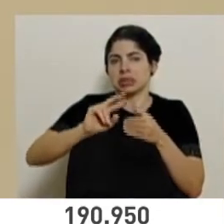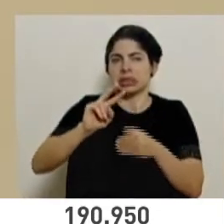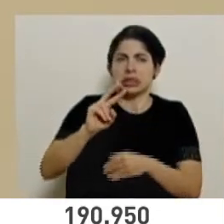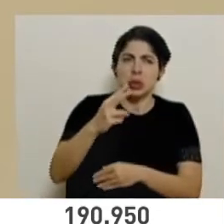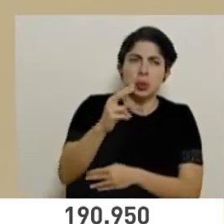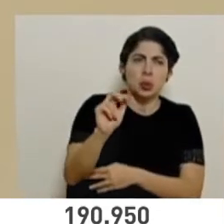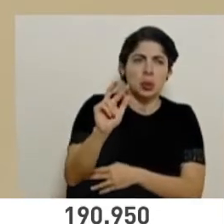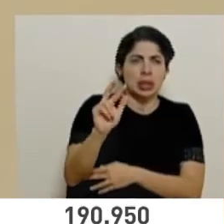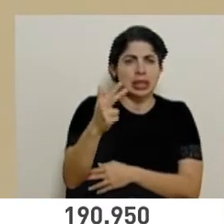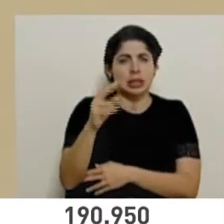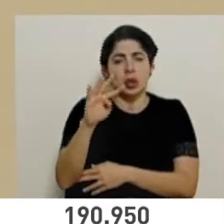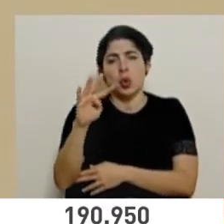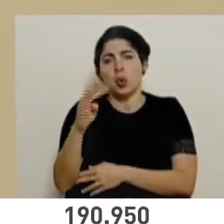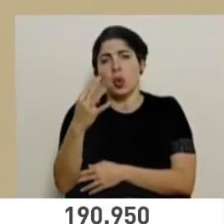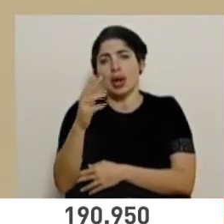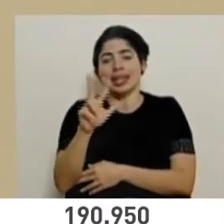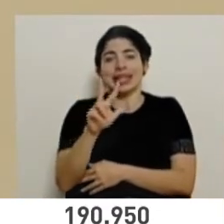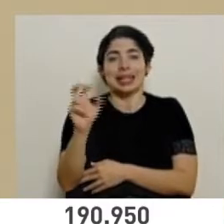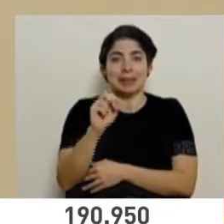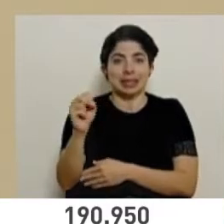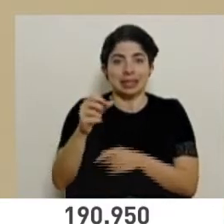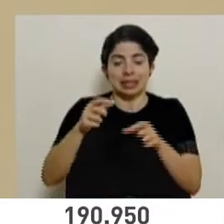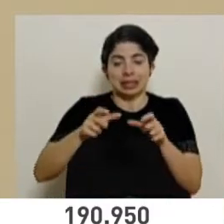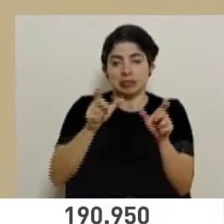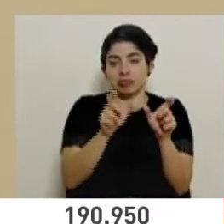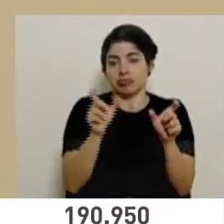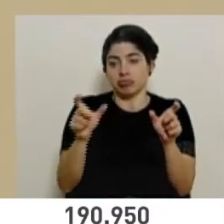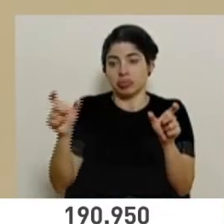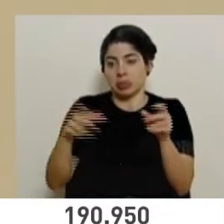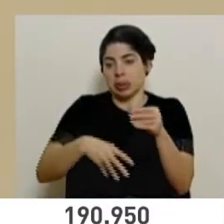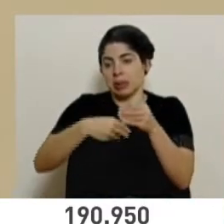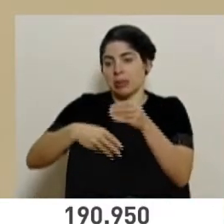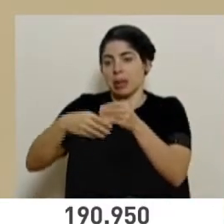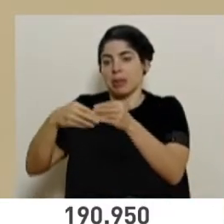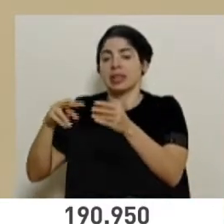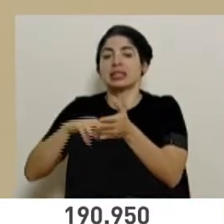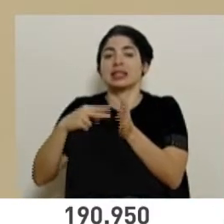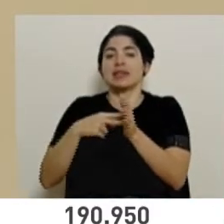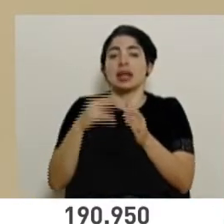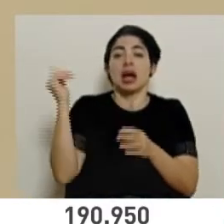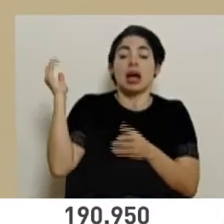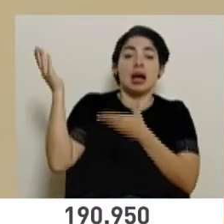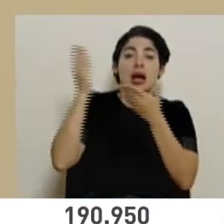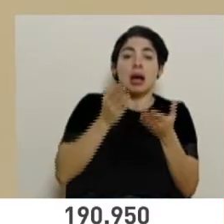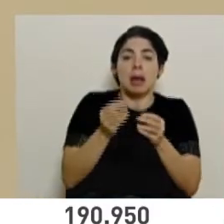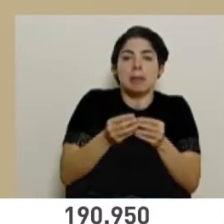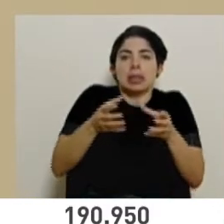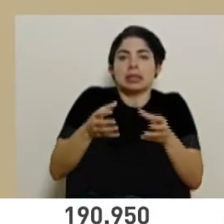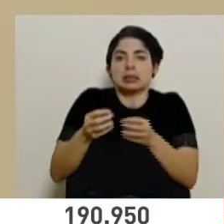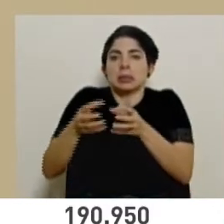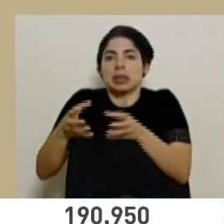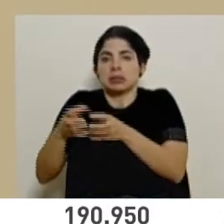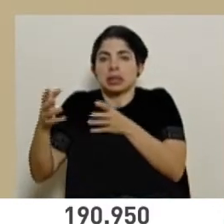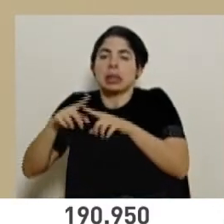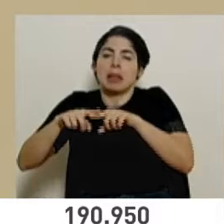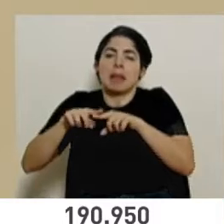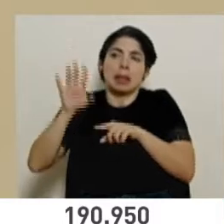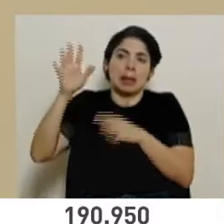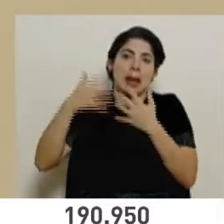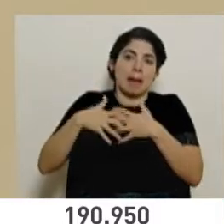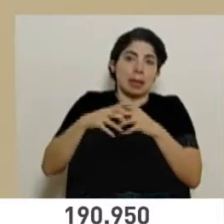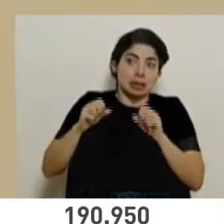segundo, tercer y cuarto trimestre. Se estarían incrementando las llegadas de acuerdo con las posibilidades de la